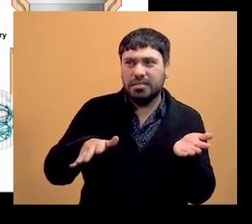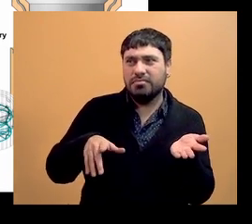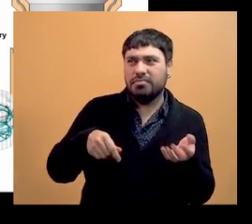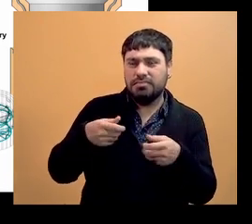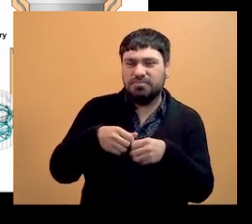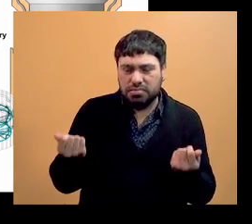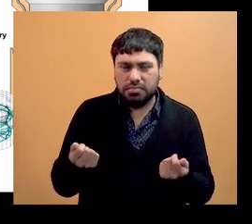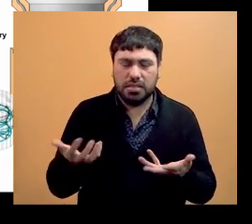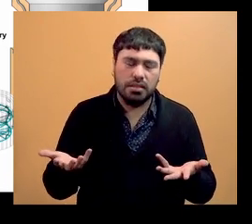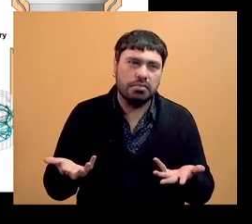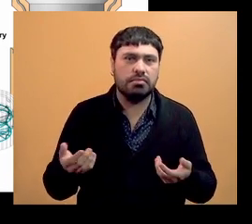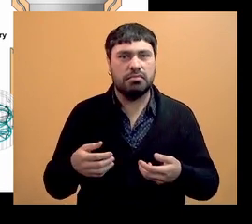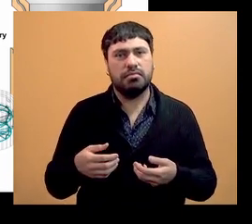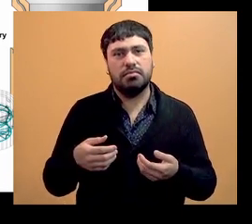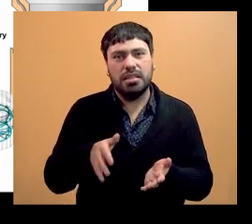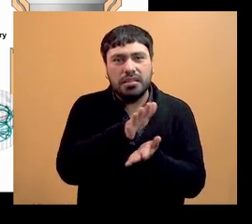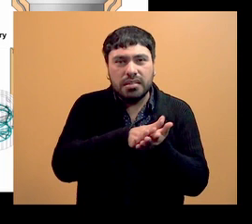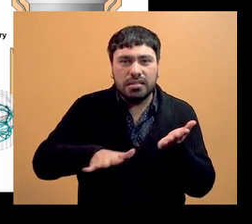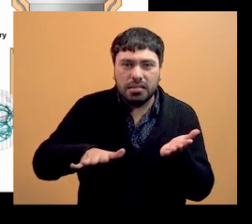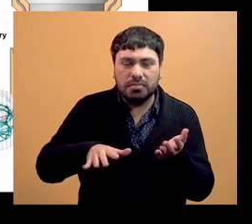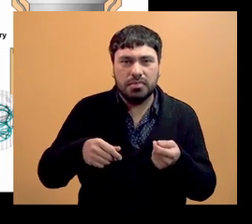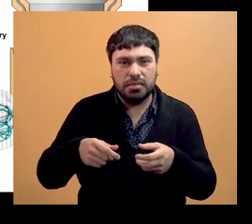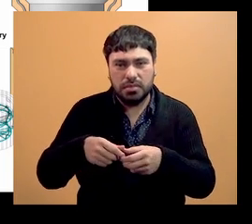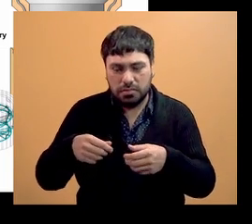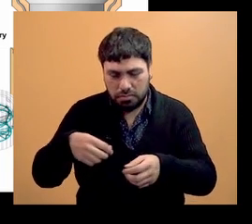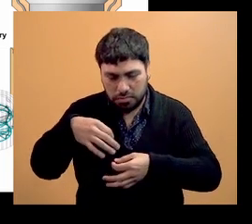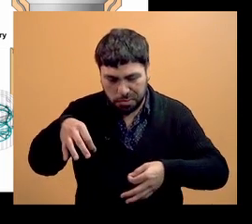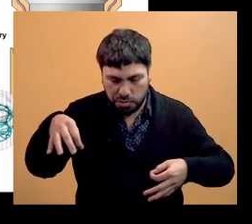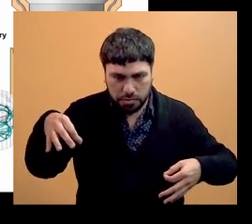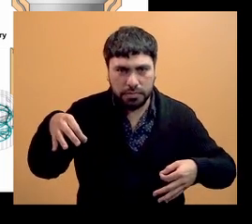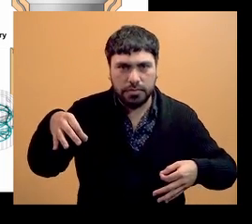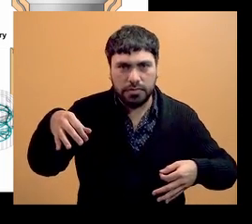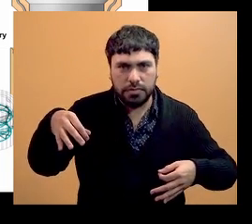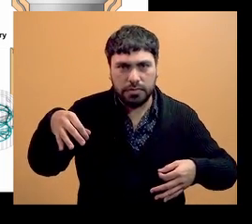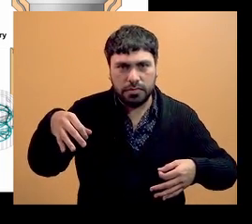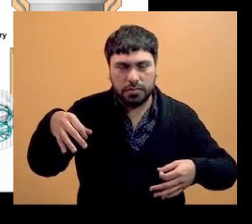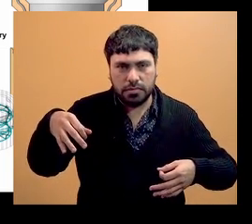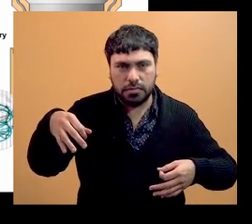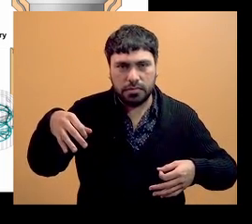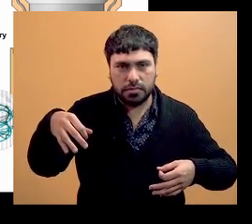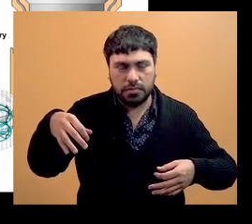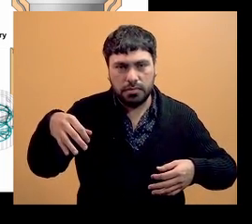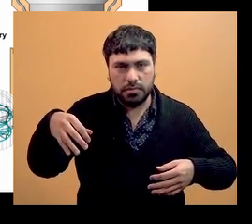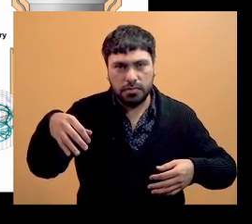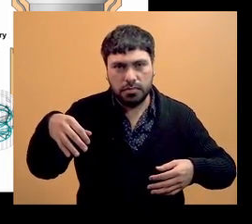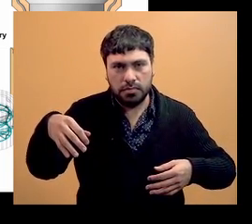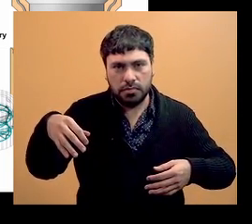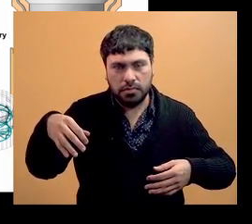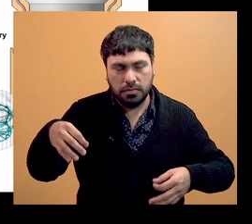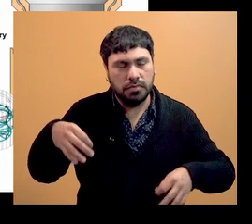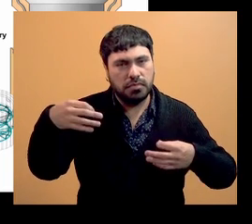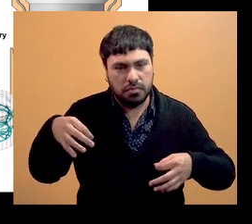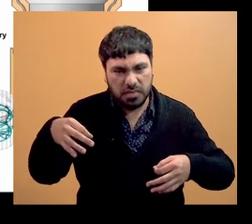stress testing. Se imprimen estos samples o estos especímenes estándar y luego se